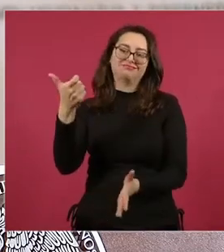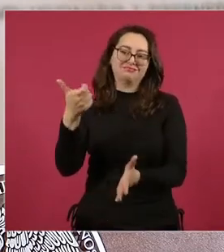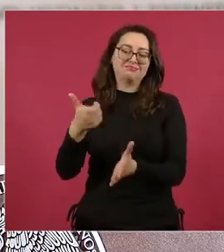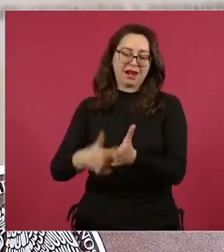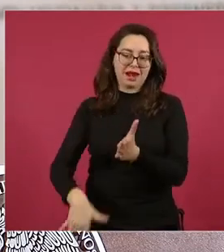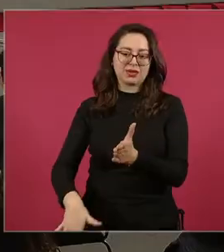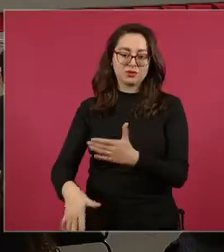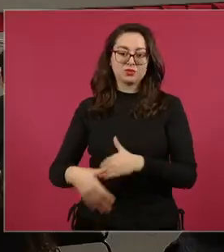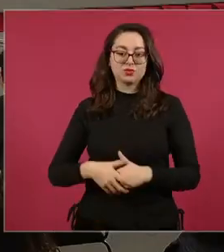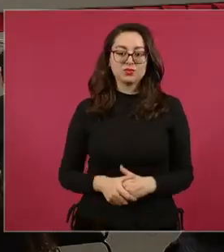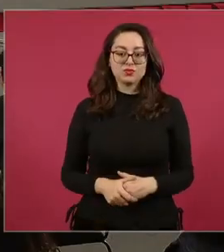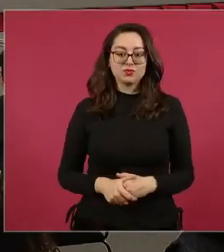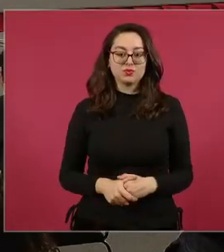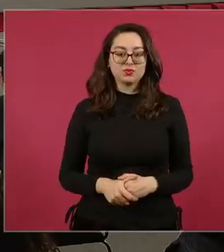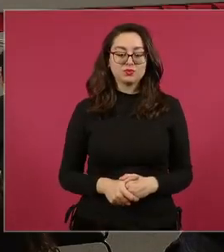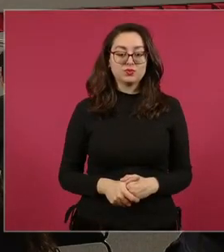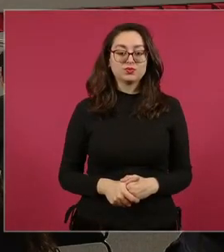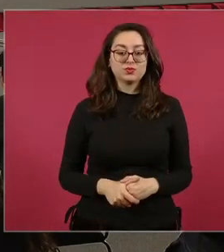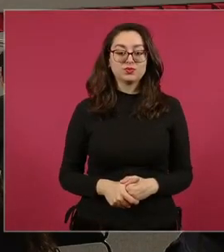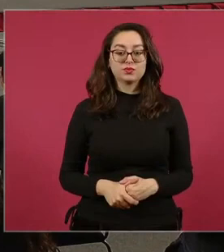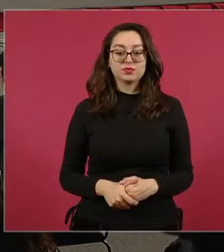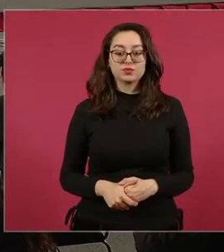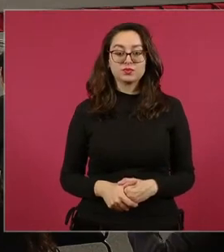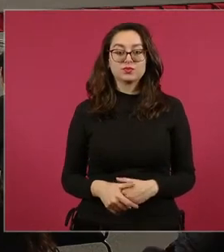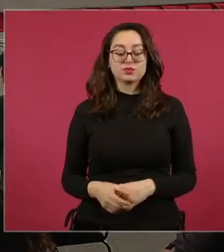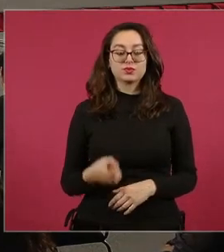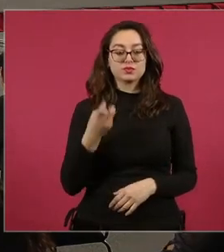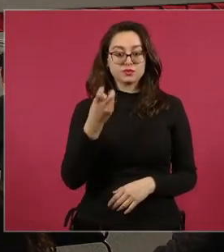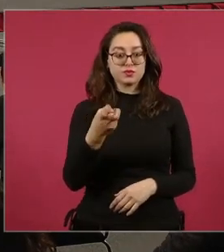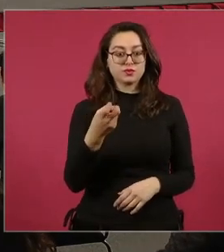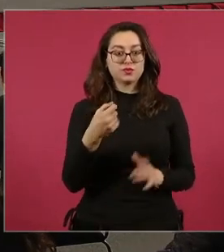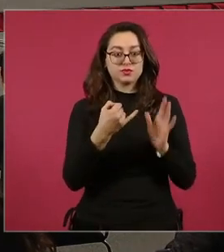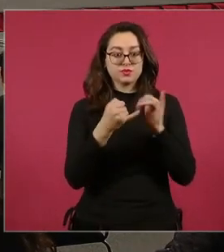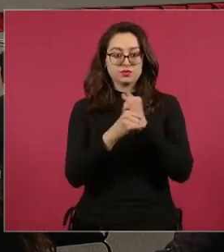posible. Estos son los datos.